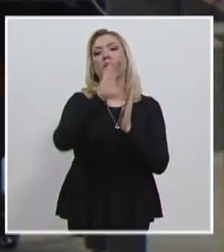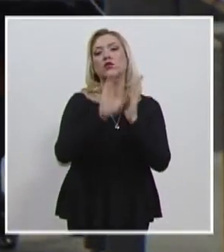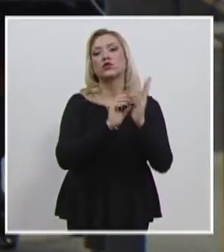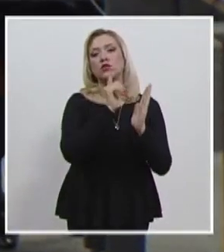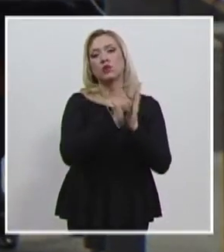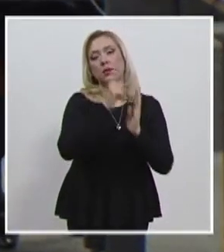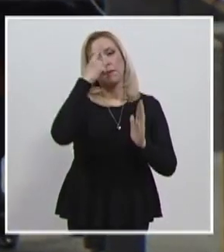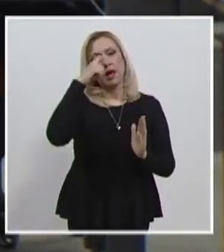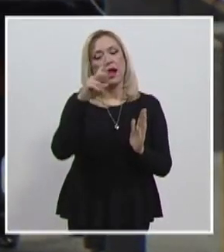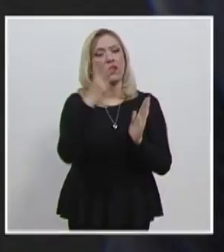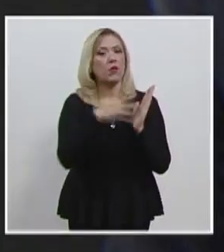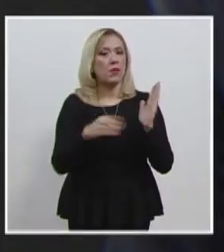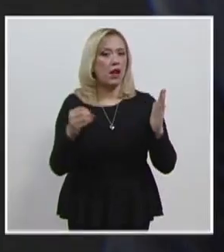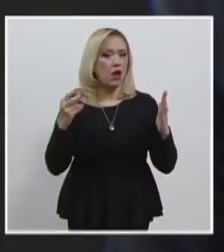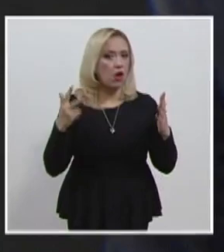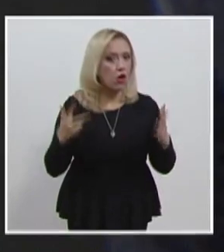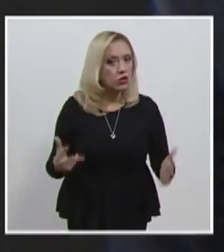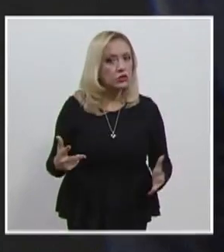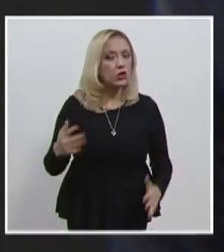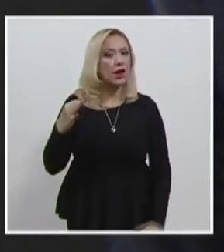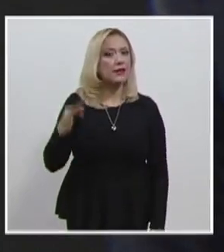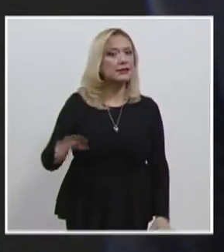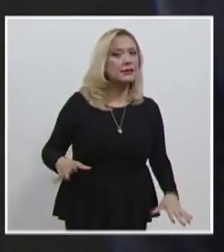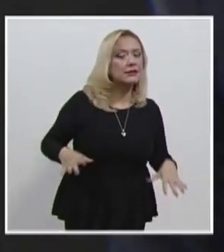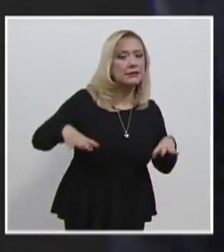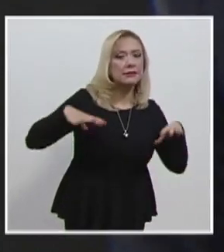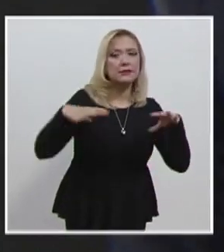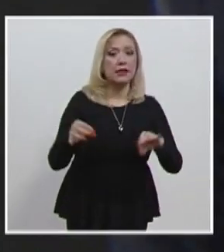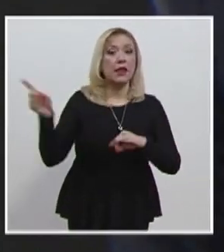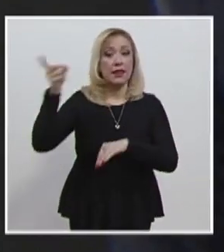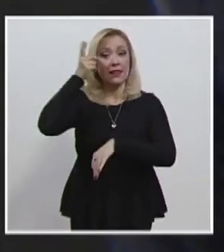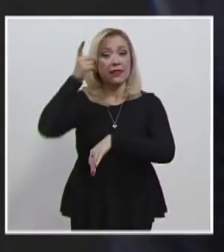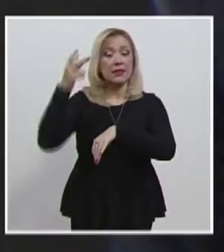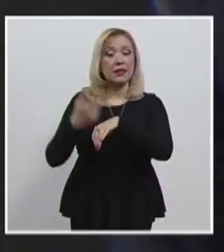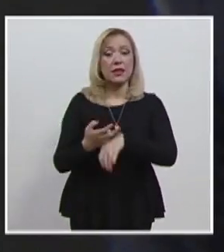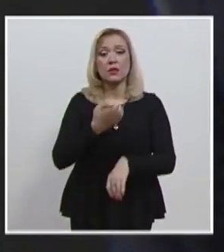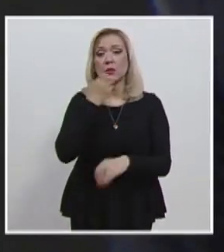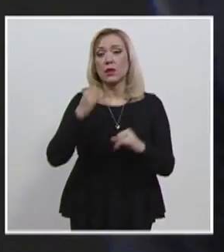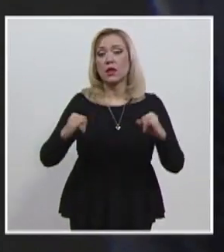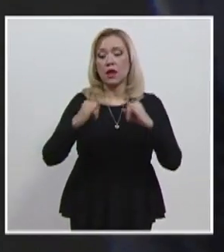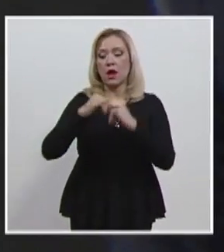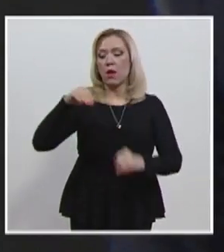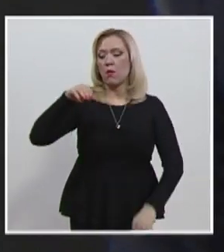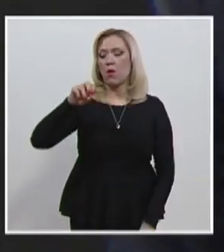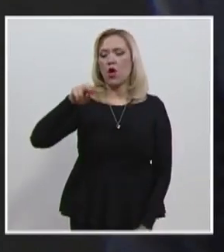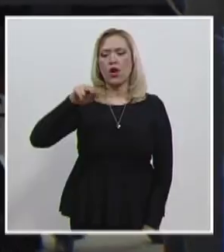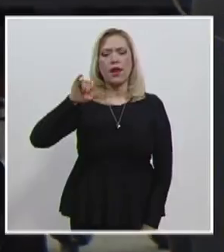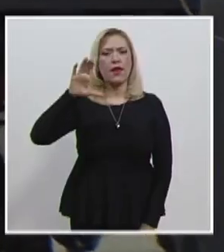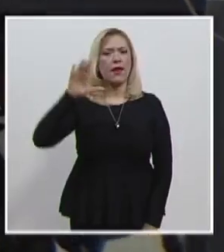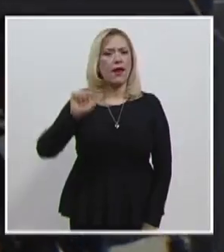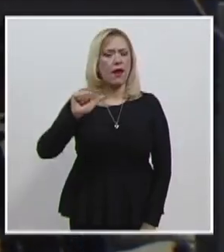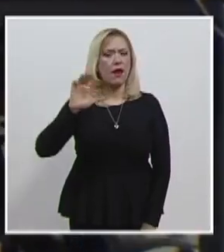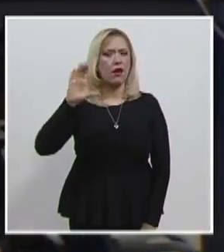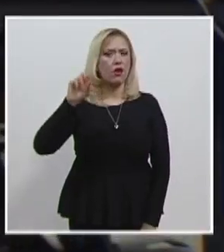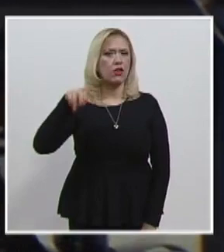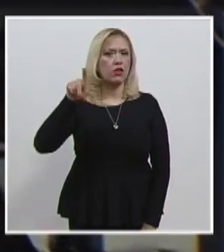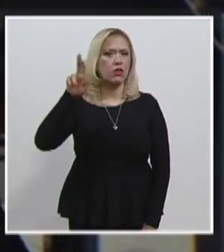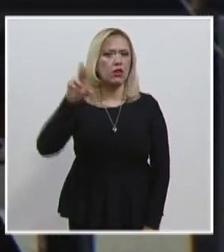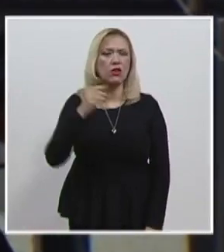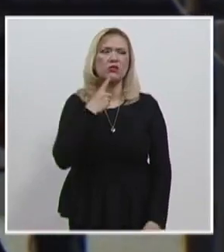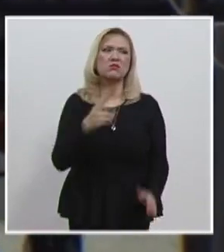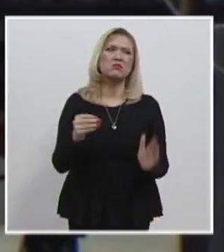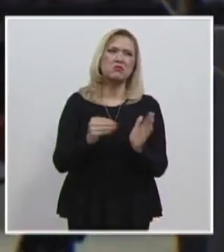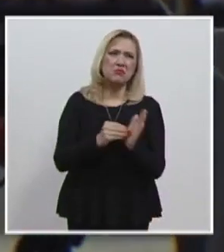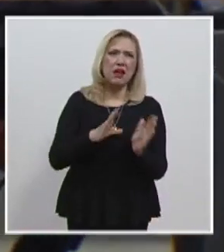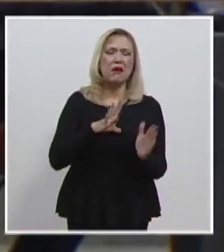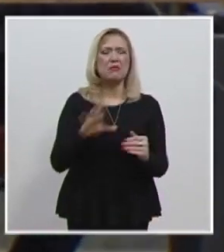y precisamente durante la inauguración la directora de este instituto Mónica González contró señaló que aún persisten varios desafíos